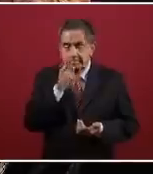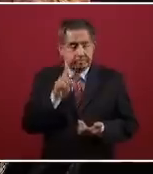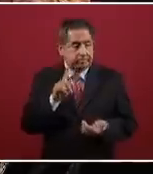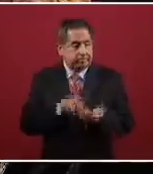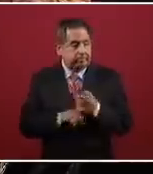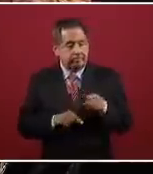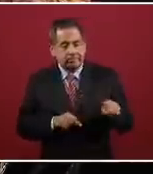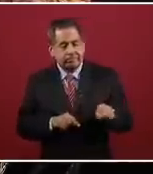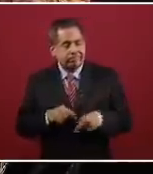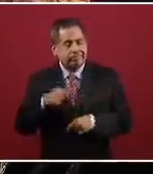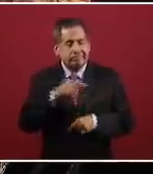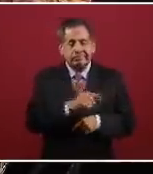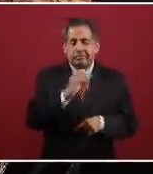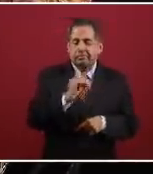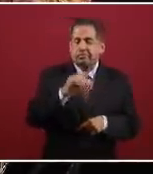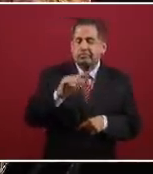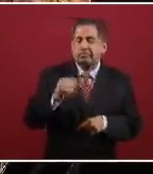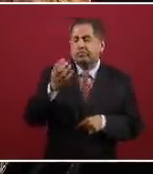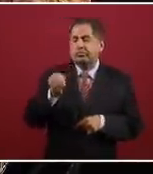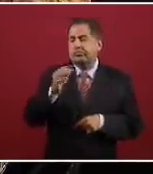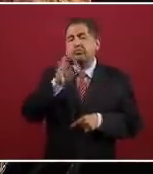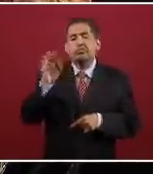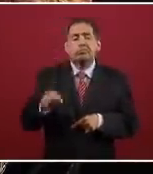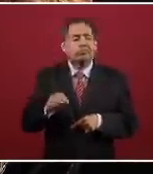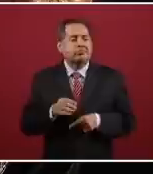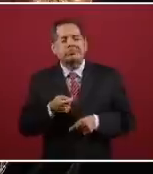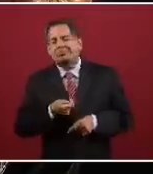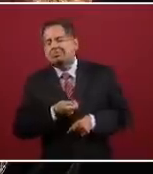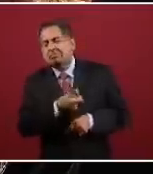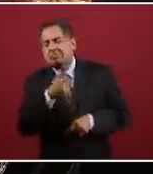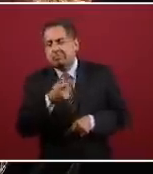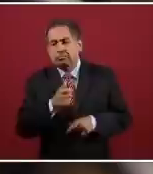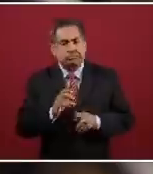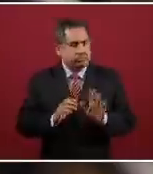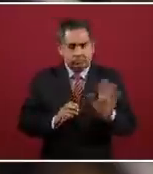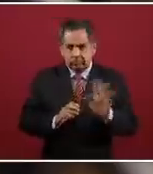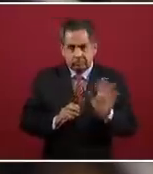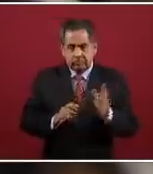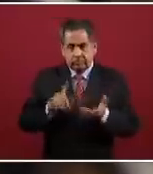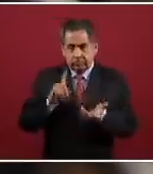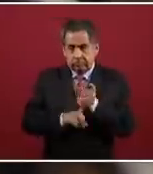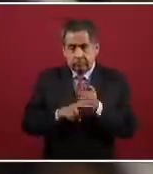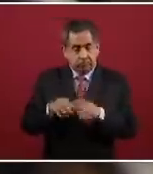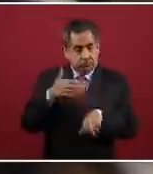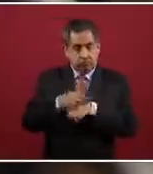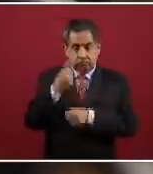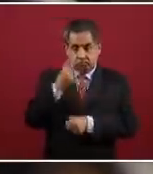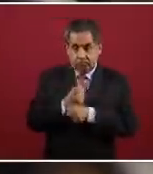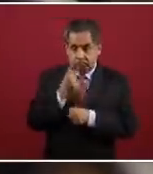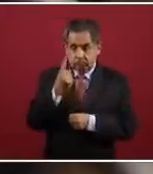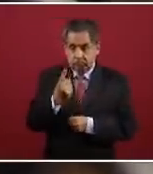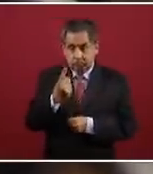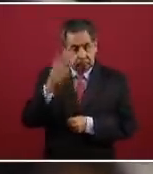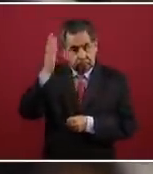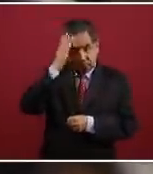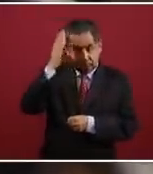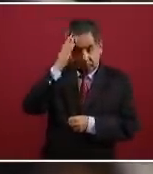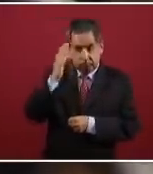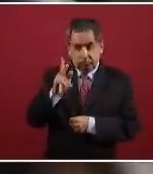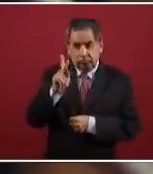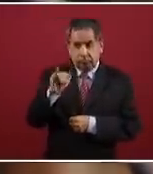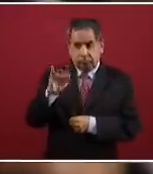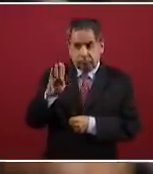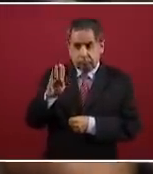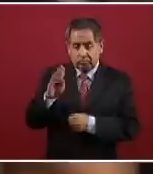ven como el 0.9% de la población del país, pero que en este momento somos el número uno en el liderazgo del Producto Interno